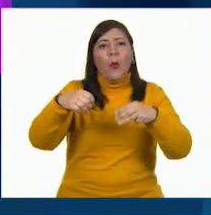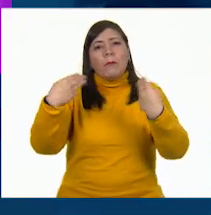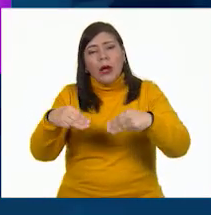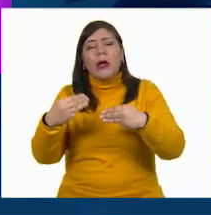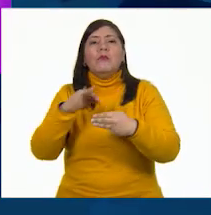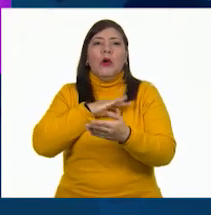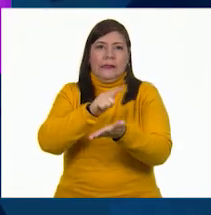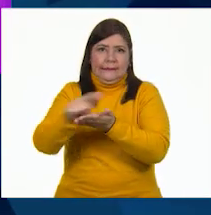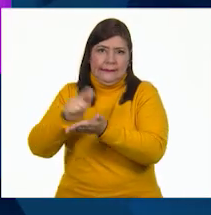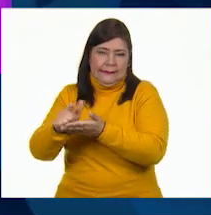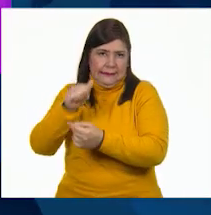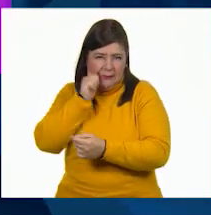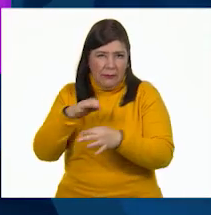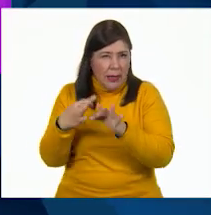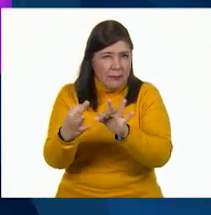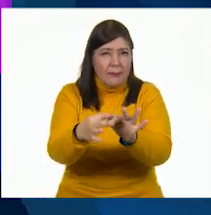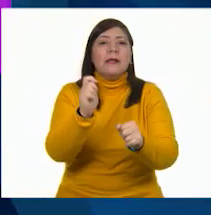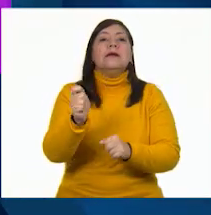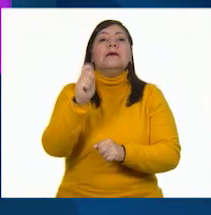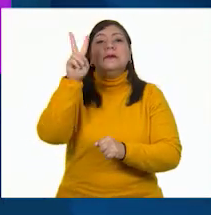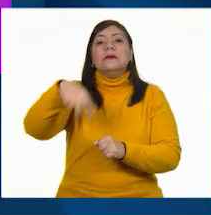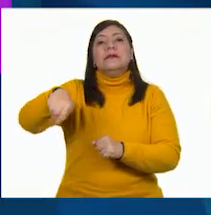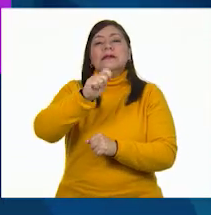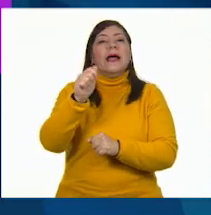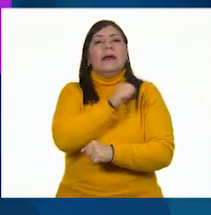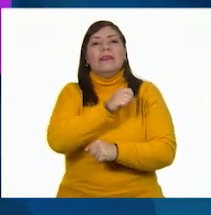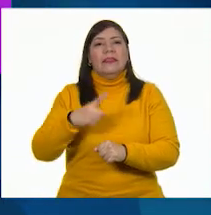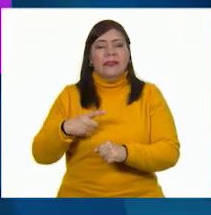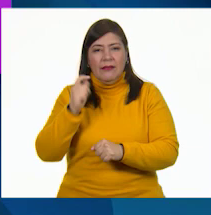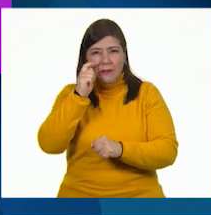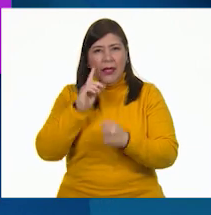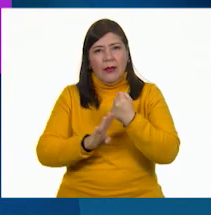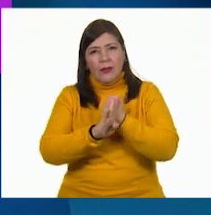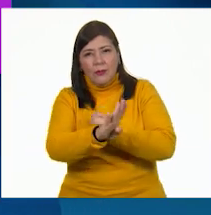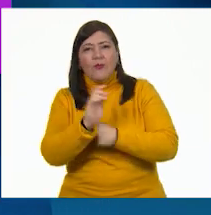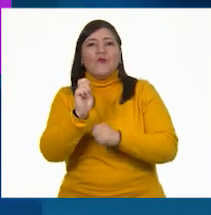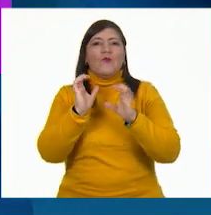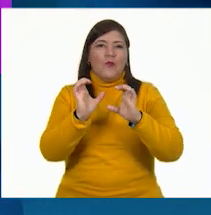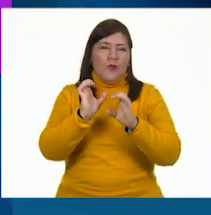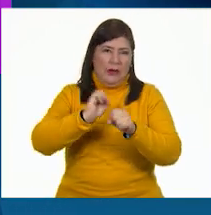Sigamos luchando juntos contra este virus, cuidándonos los unos a los otros.